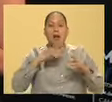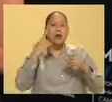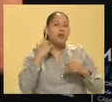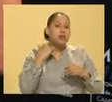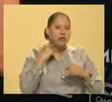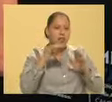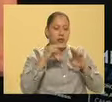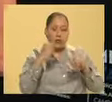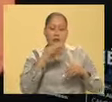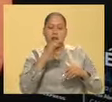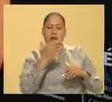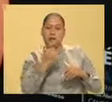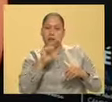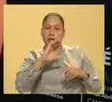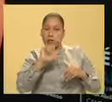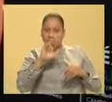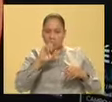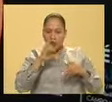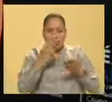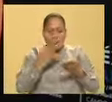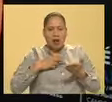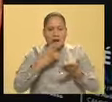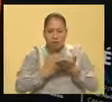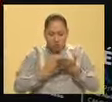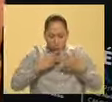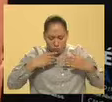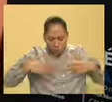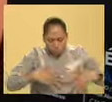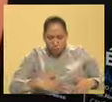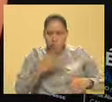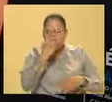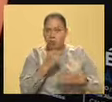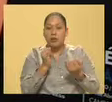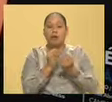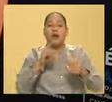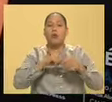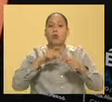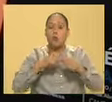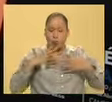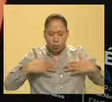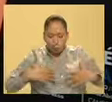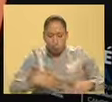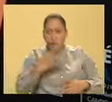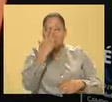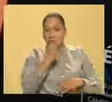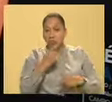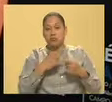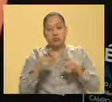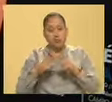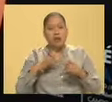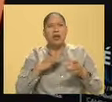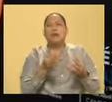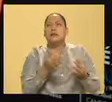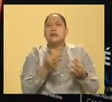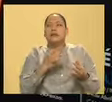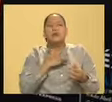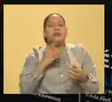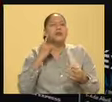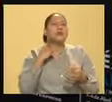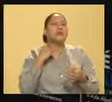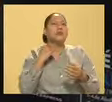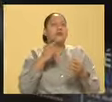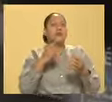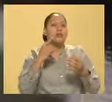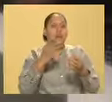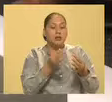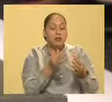son yacares y tienen unos dibujos increíbles y tienen unos colores como muy, muy diferentes. Hay muchísimas texturas, que eso es muy raro en